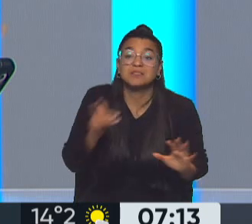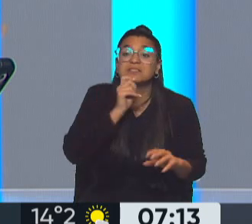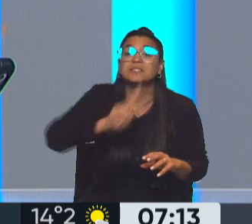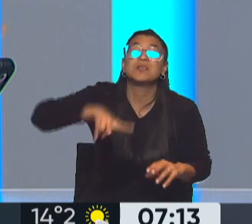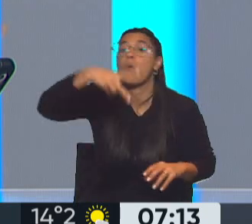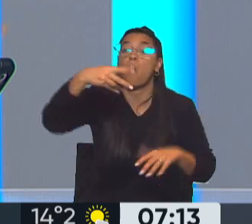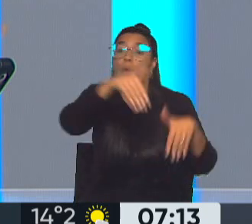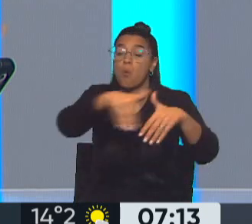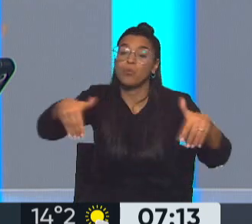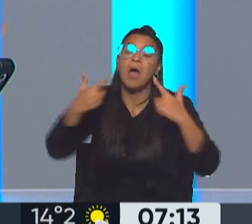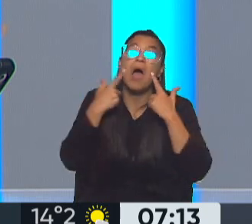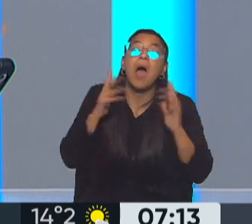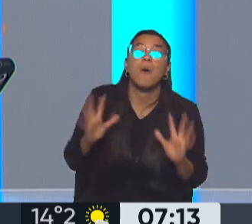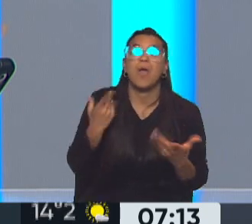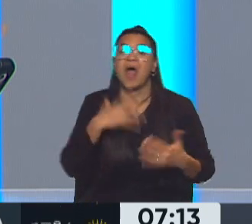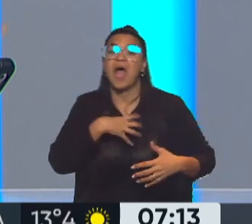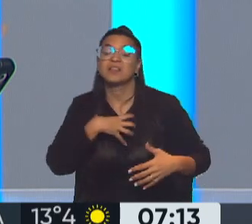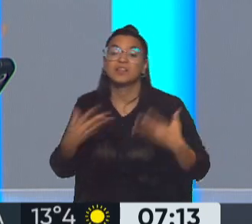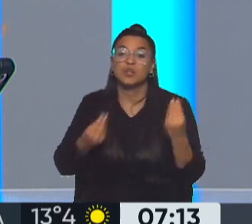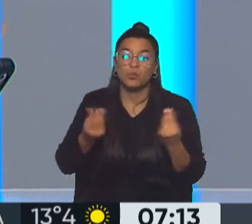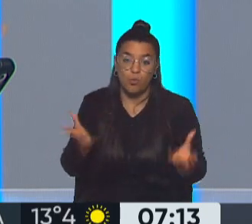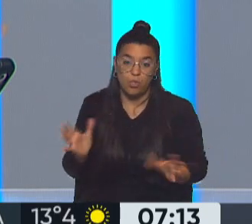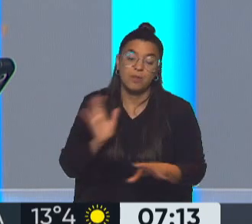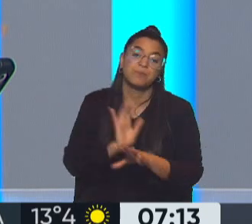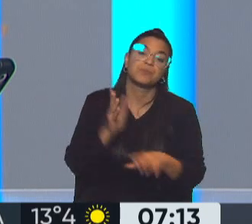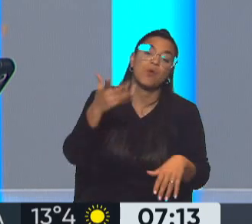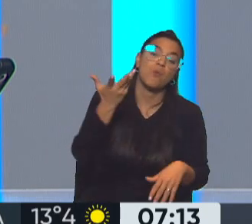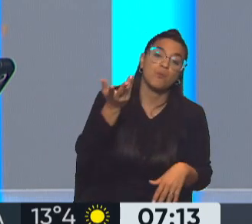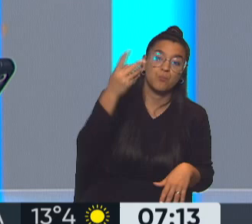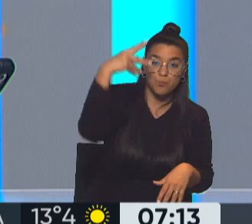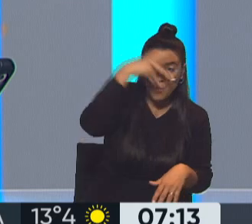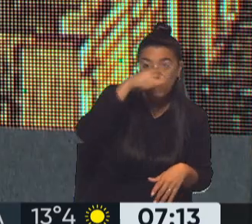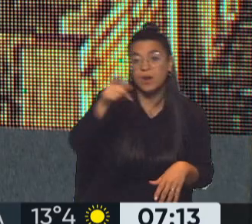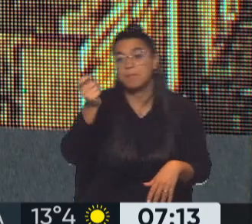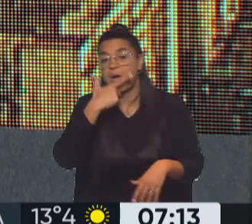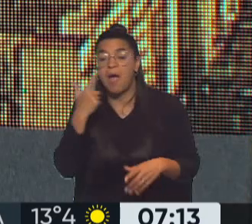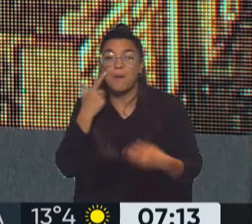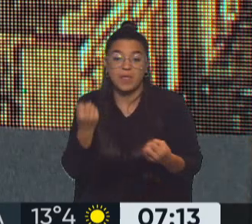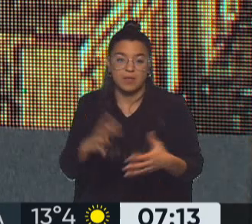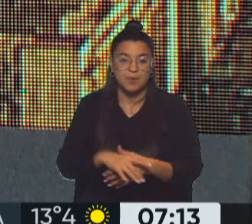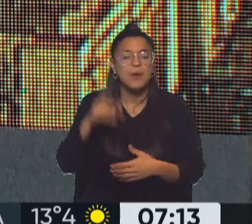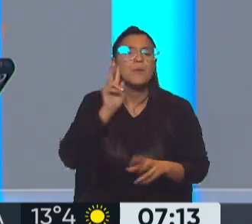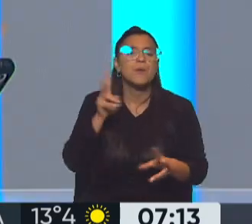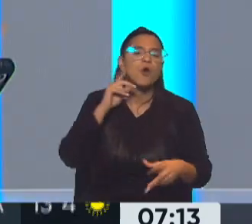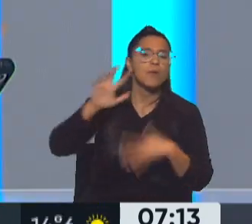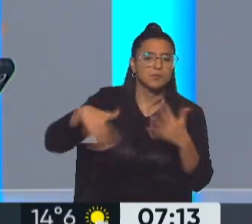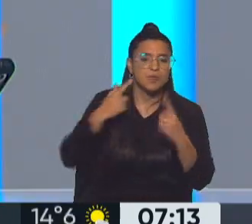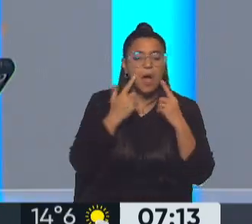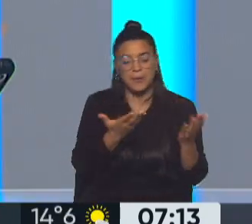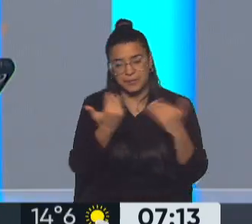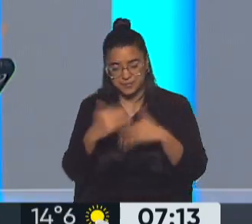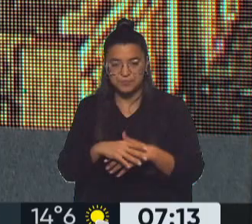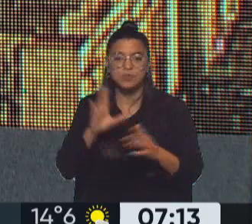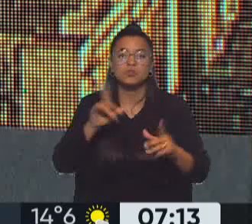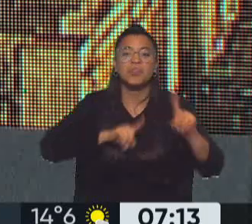segunda vuelta, veremos cuál es la actitud que toman y la postura que toman tanto Patricia Bullrich como Mauricio Macri. Pero vemos algunas de las repercusiones Dale. De